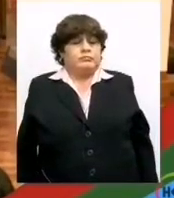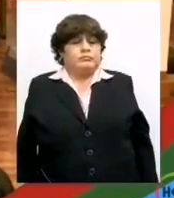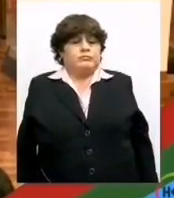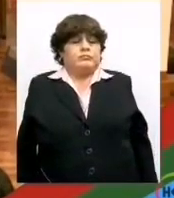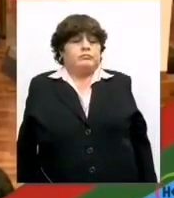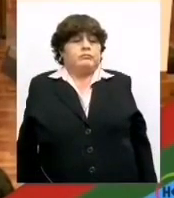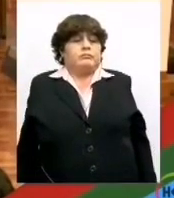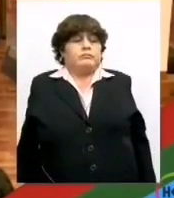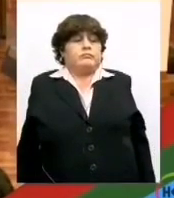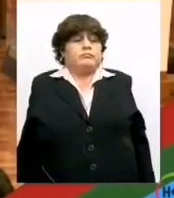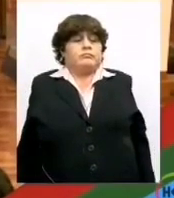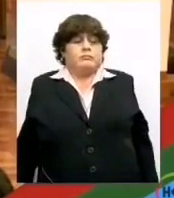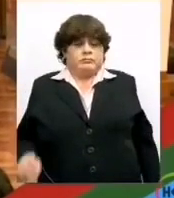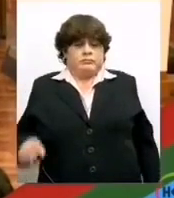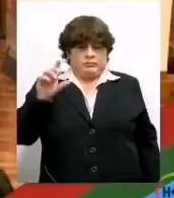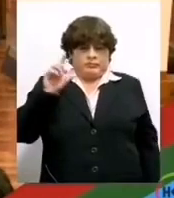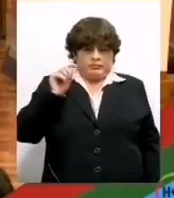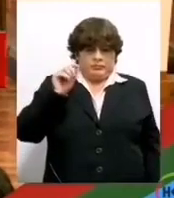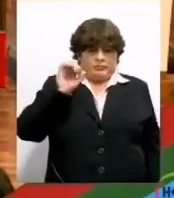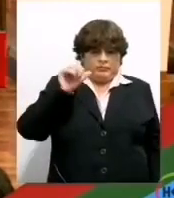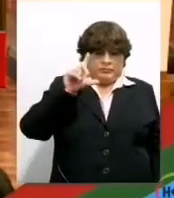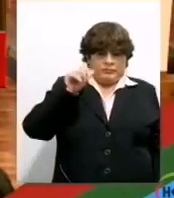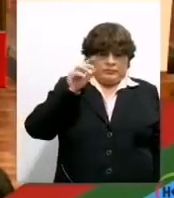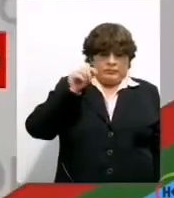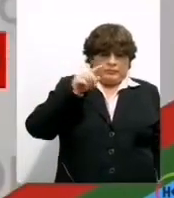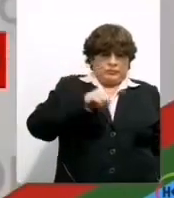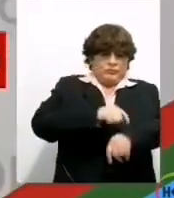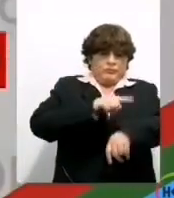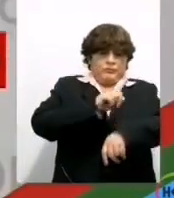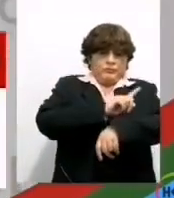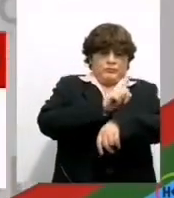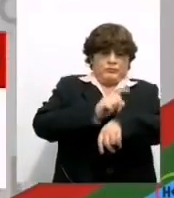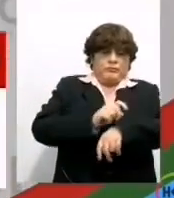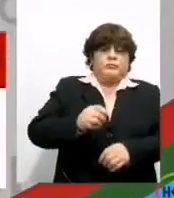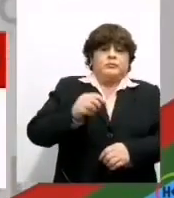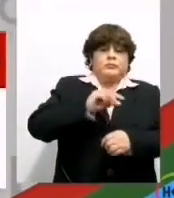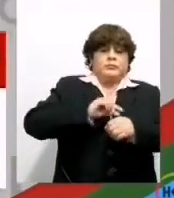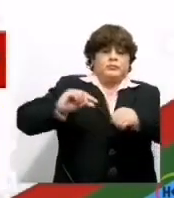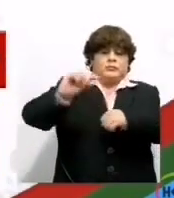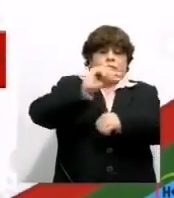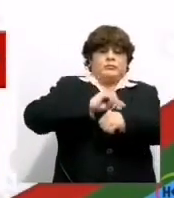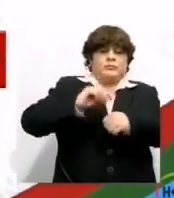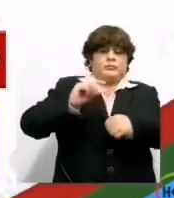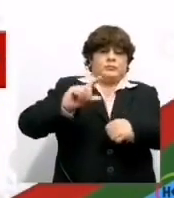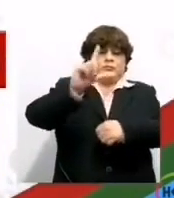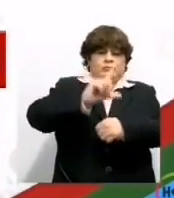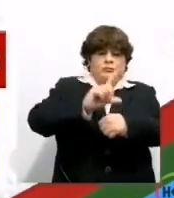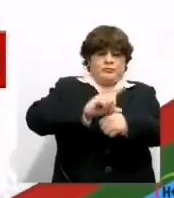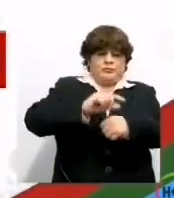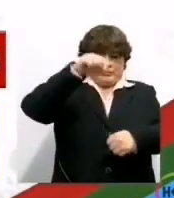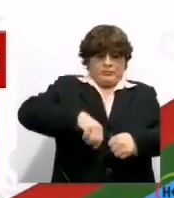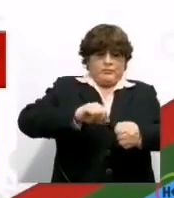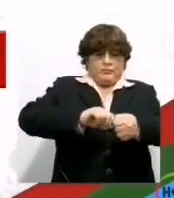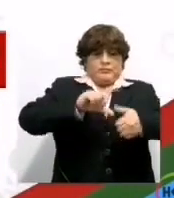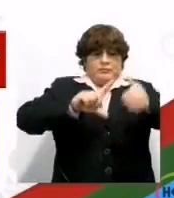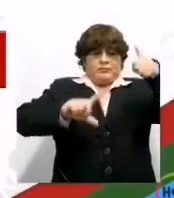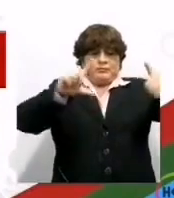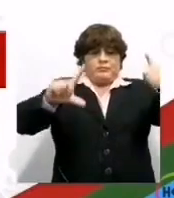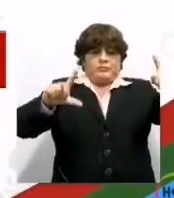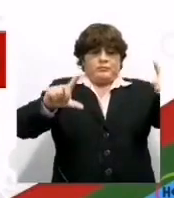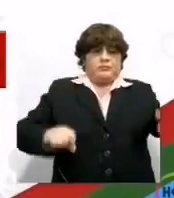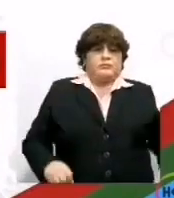señor Teófilo lavado un minuto para responder el gobernador es un líder en la región